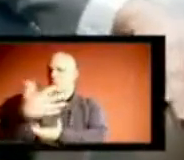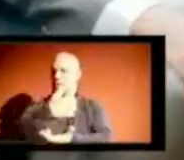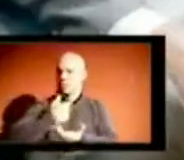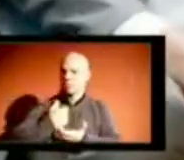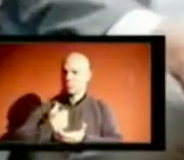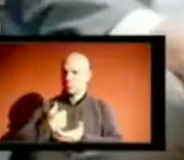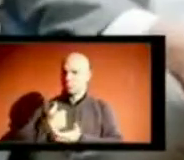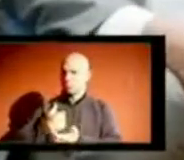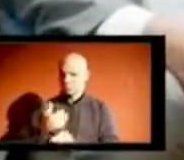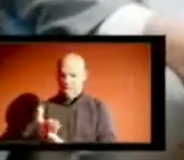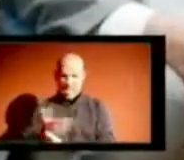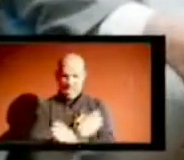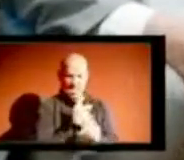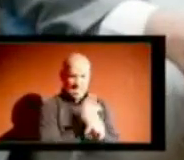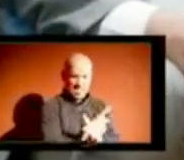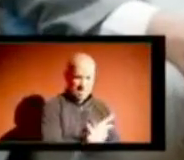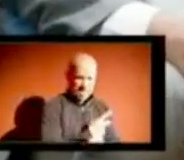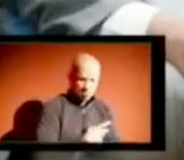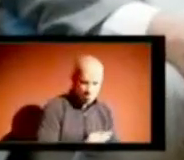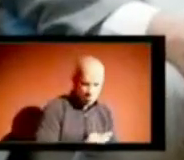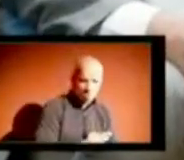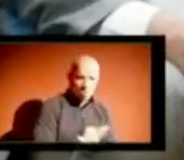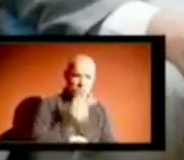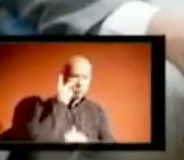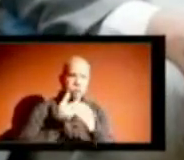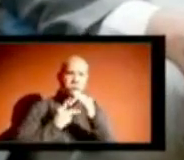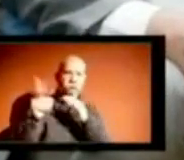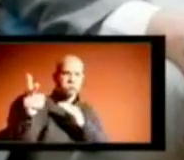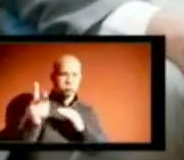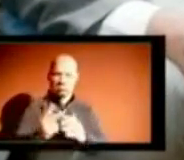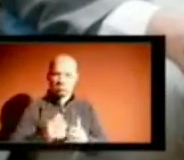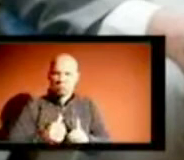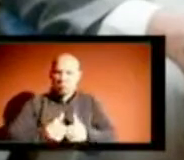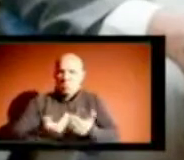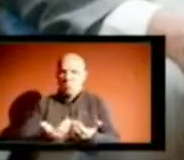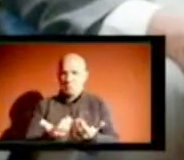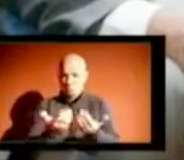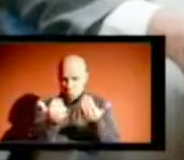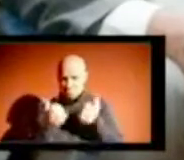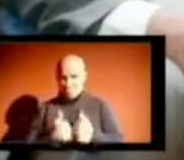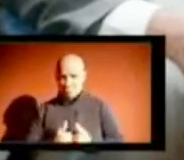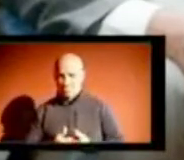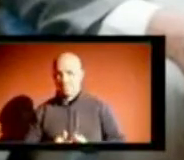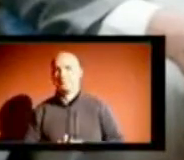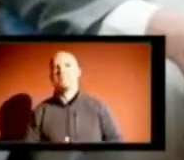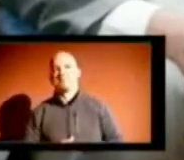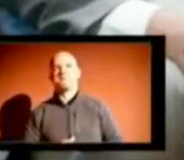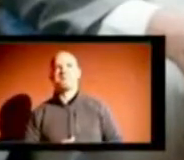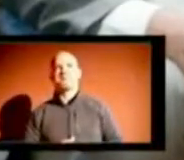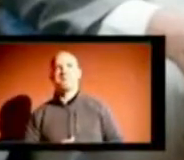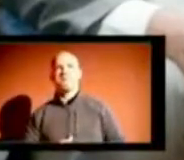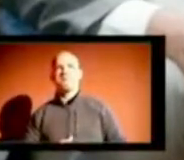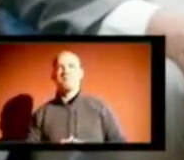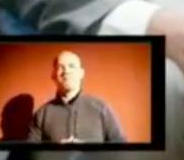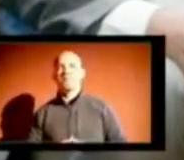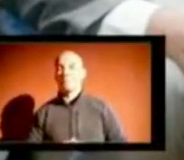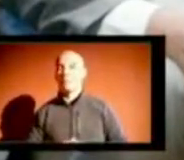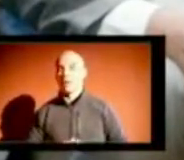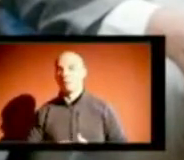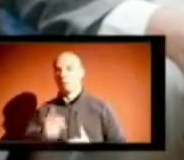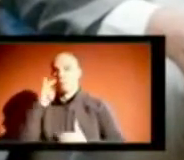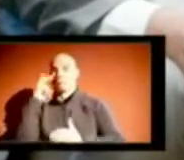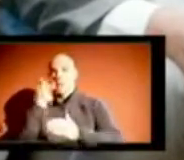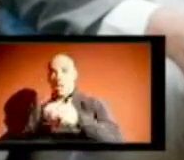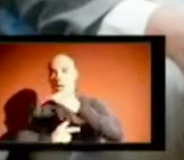llegan a los números de proyecciones de recaudo y demás. Sí, es tan amable. Sí, inicialmente la